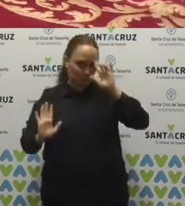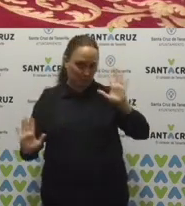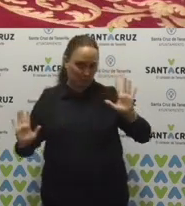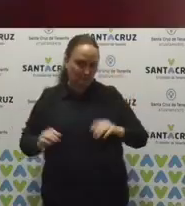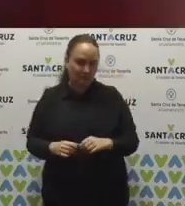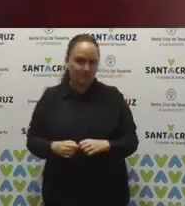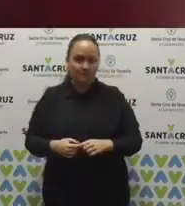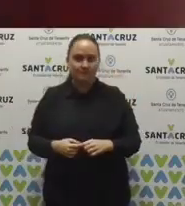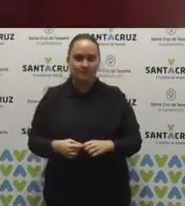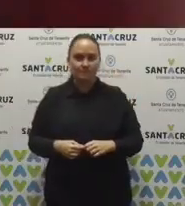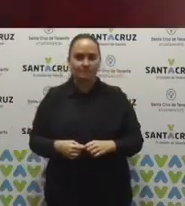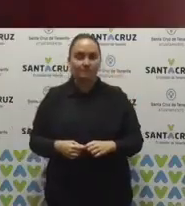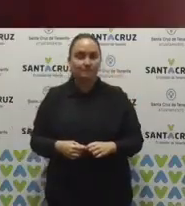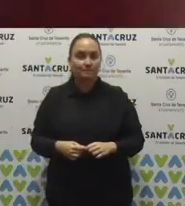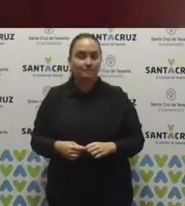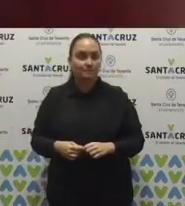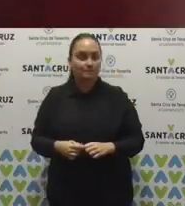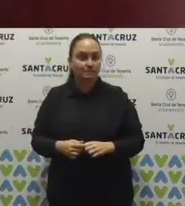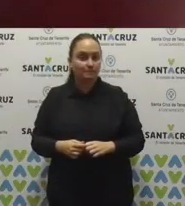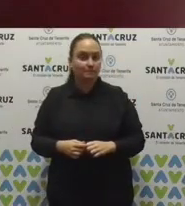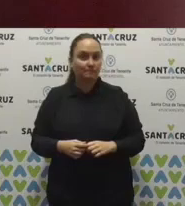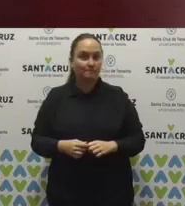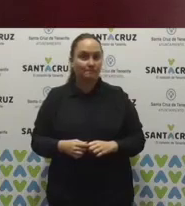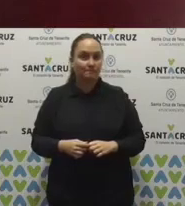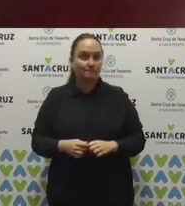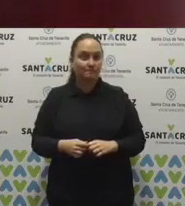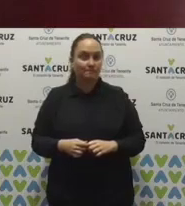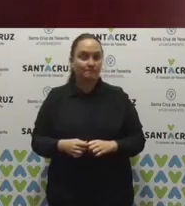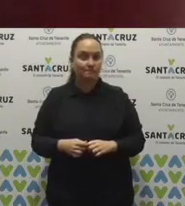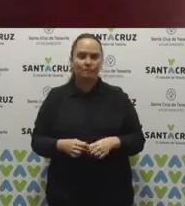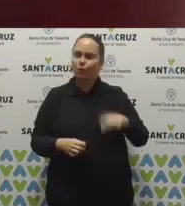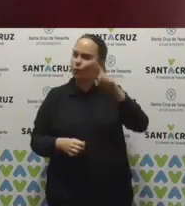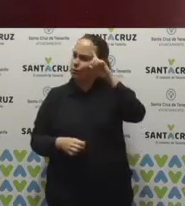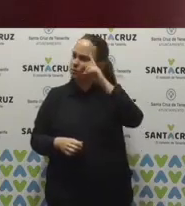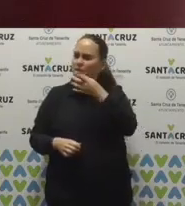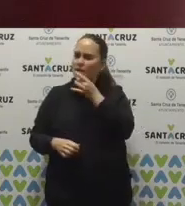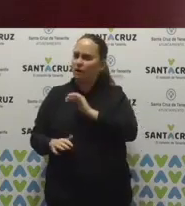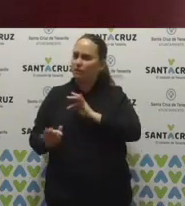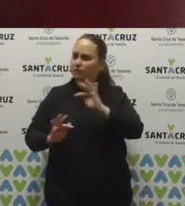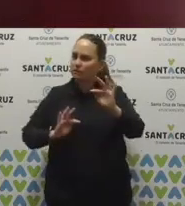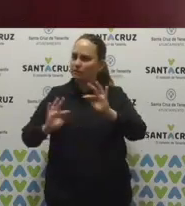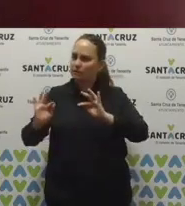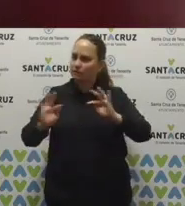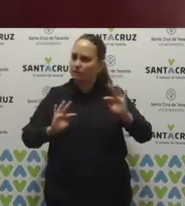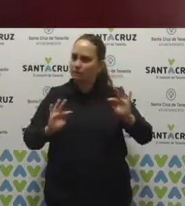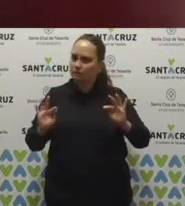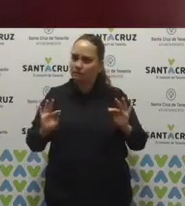vamos a a pasar tienden a la siguiente descubro